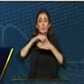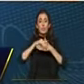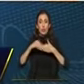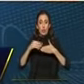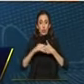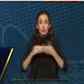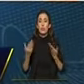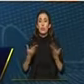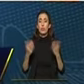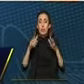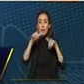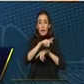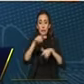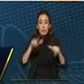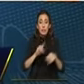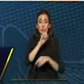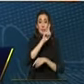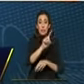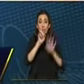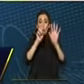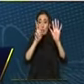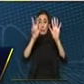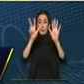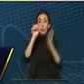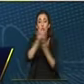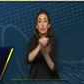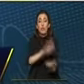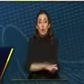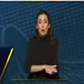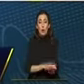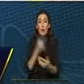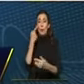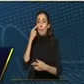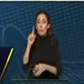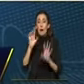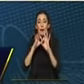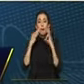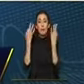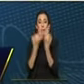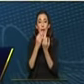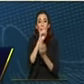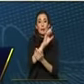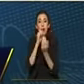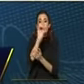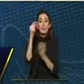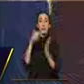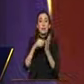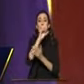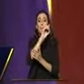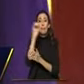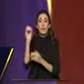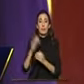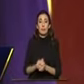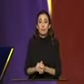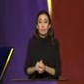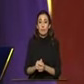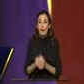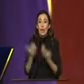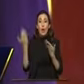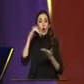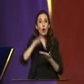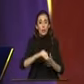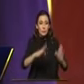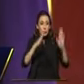en 178 proyectos para 100.000 familias campesinas. Regresando a ver los ojos al